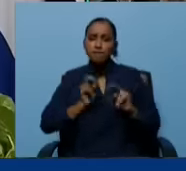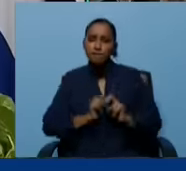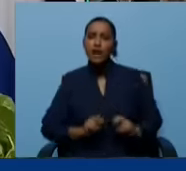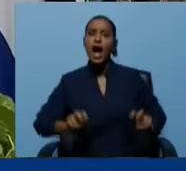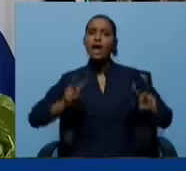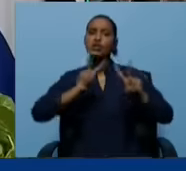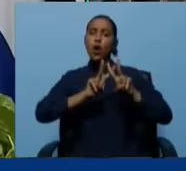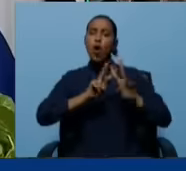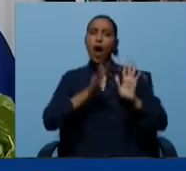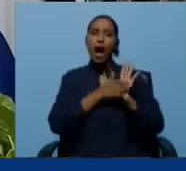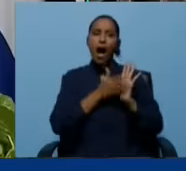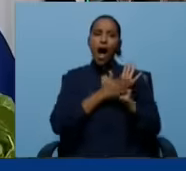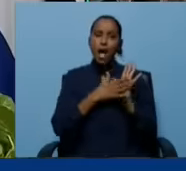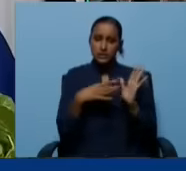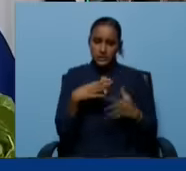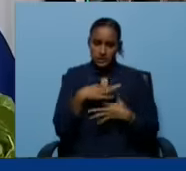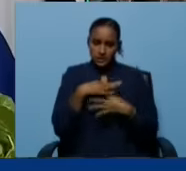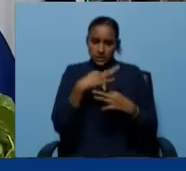identificándose